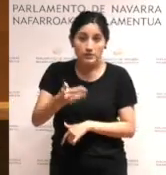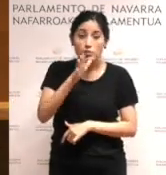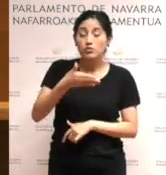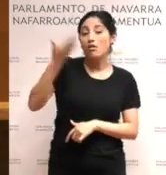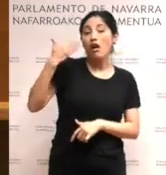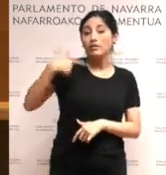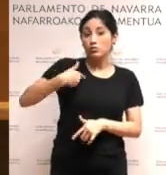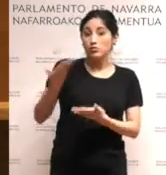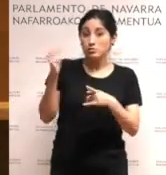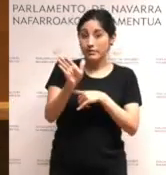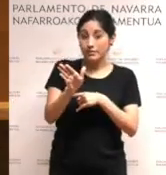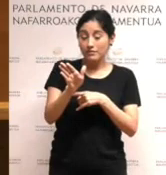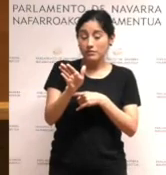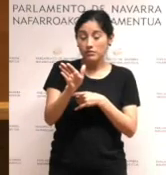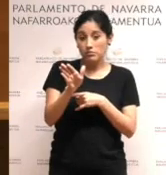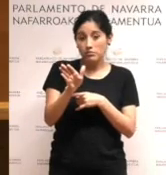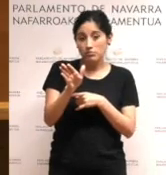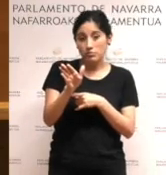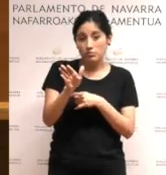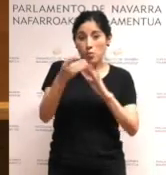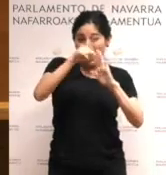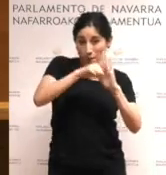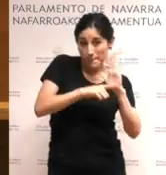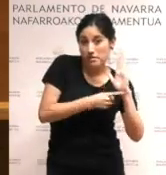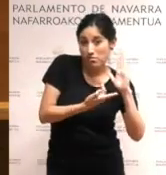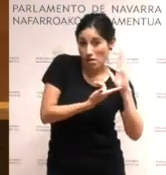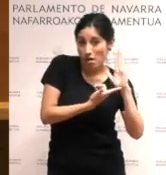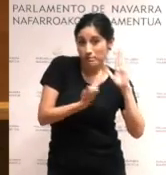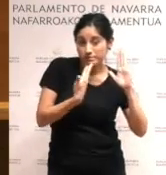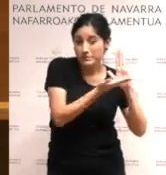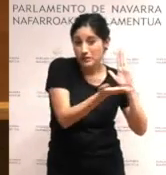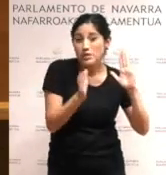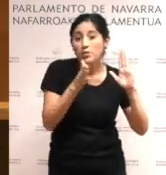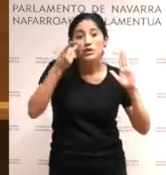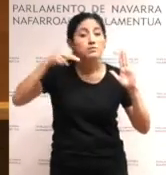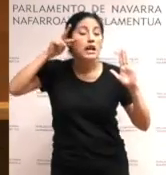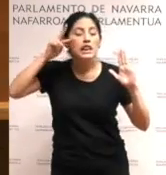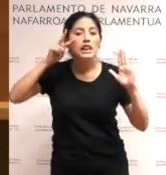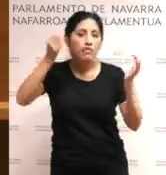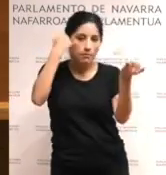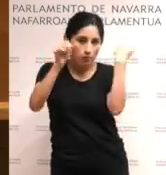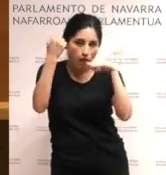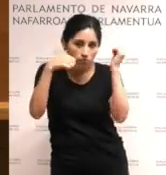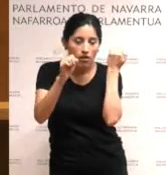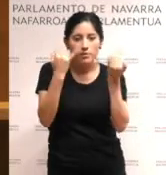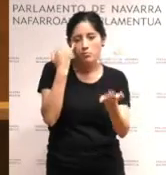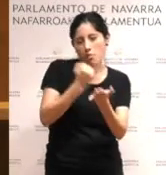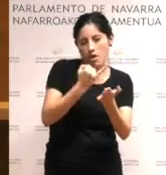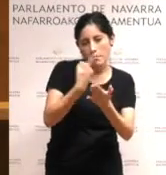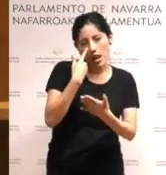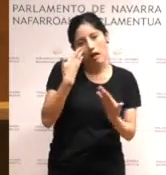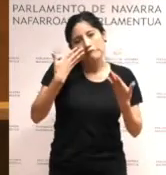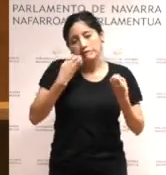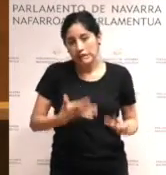una enmienda para poner en marcha alguna experiencia piloto en distintos contextos educativos. Hablamos de centros